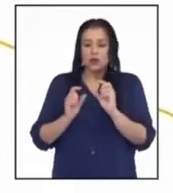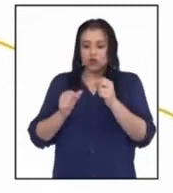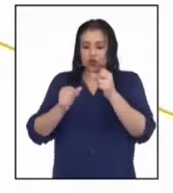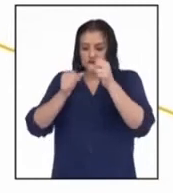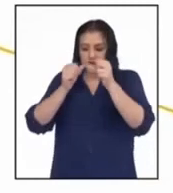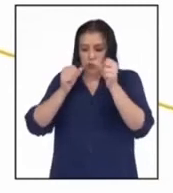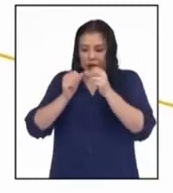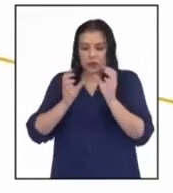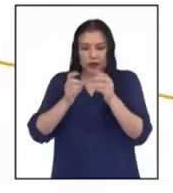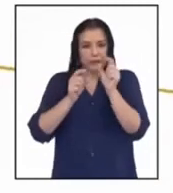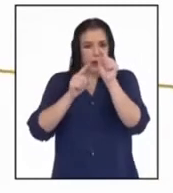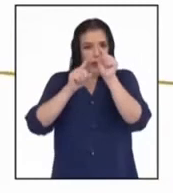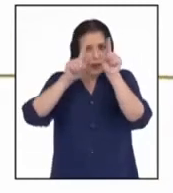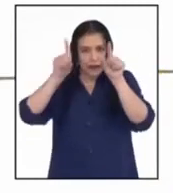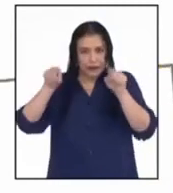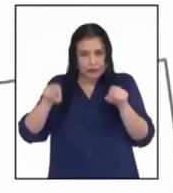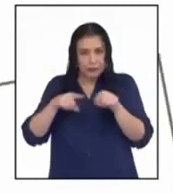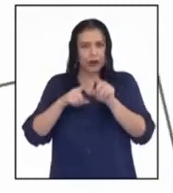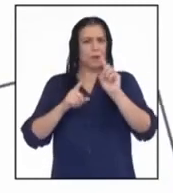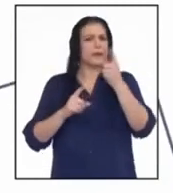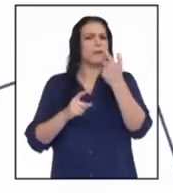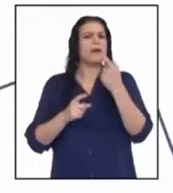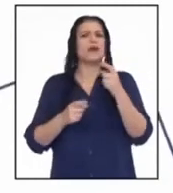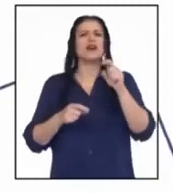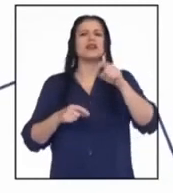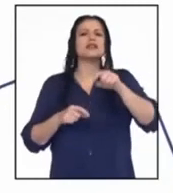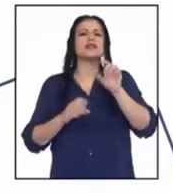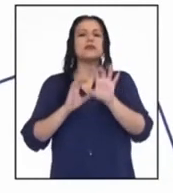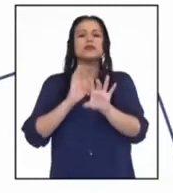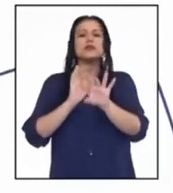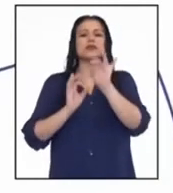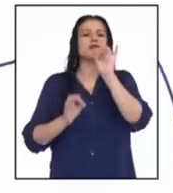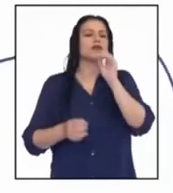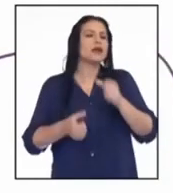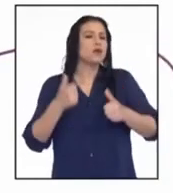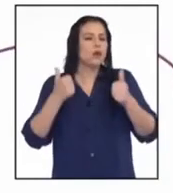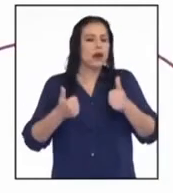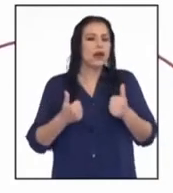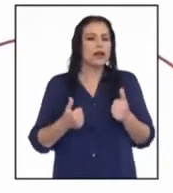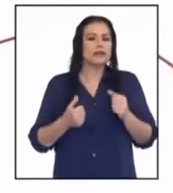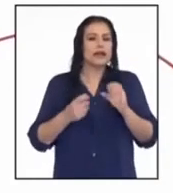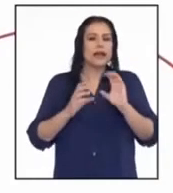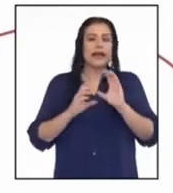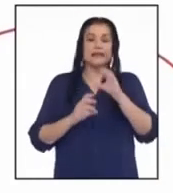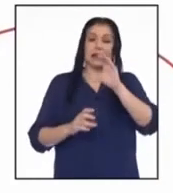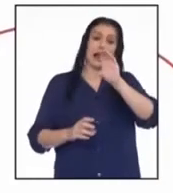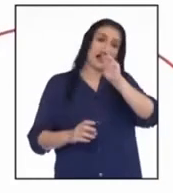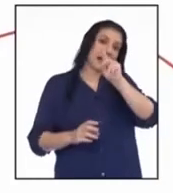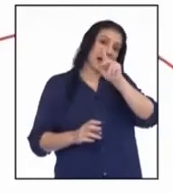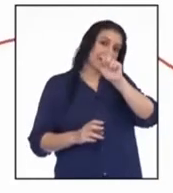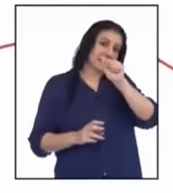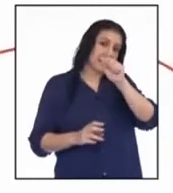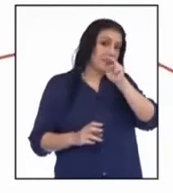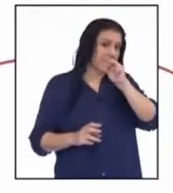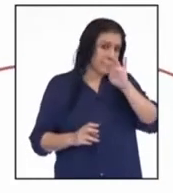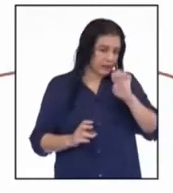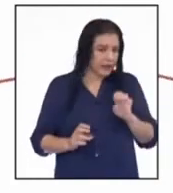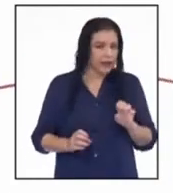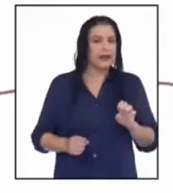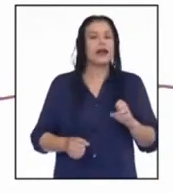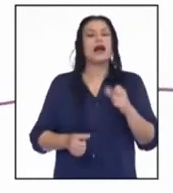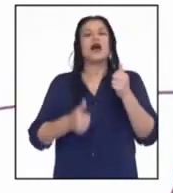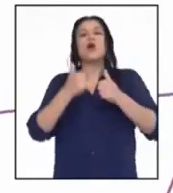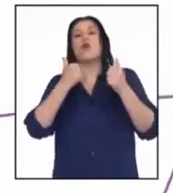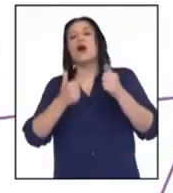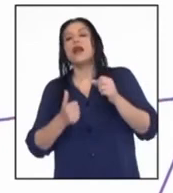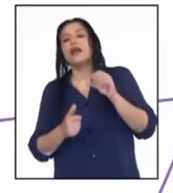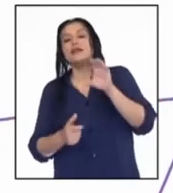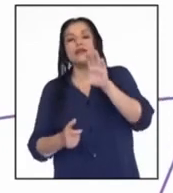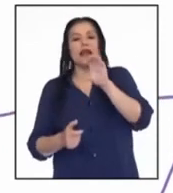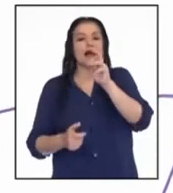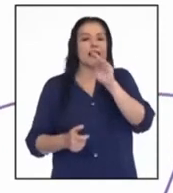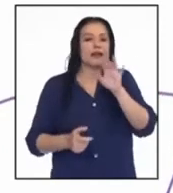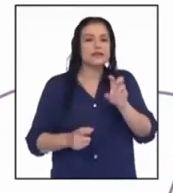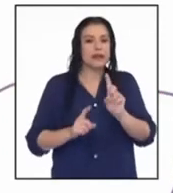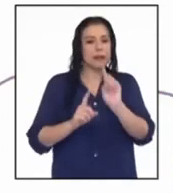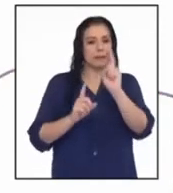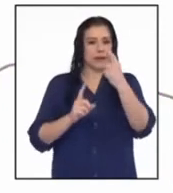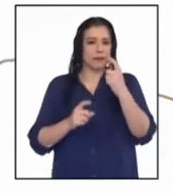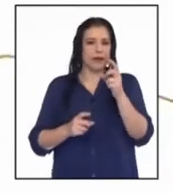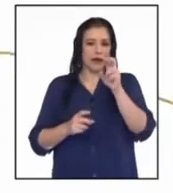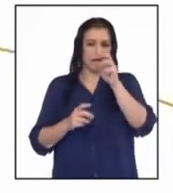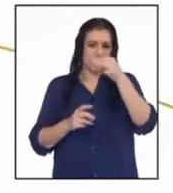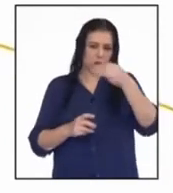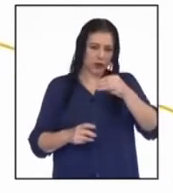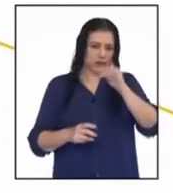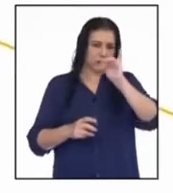agrupados en intervalos, lo primero que hay que identificar es la clase mediana. Ubicamos la clase mediana en la primera